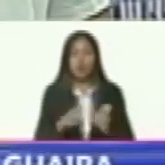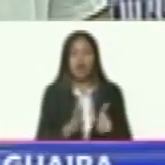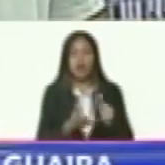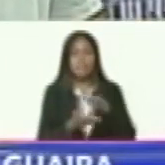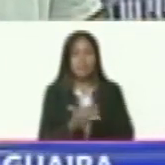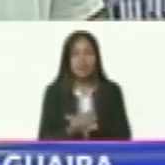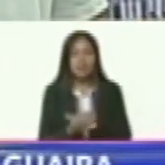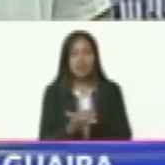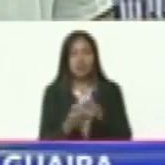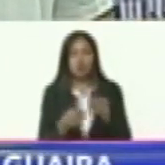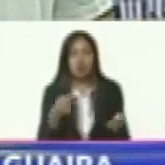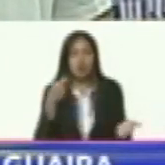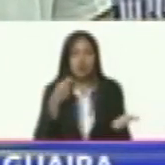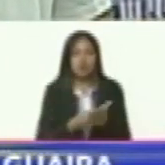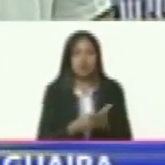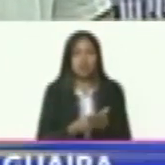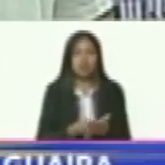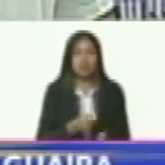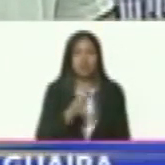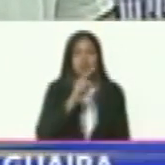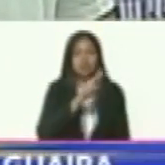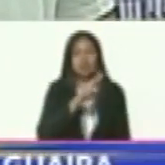carpeta con una inversión de